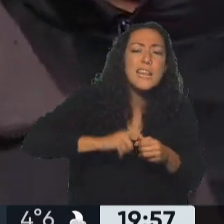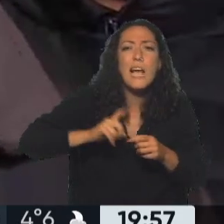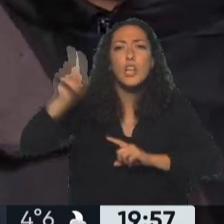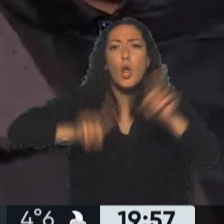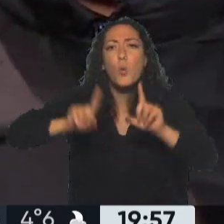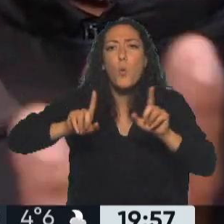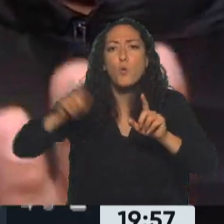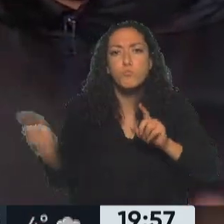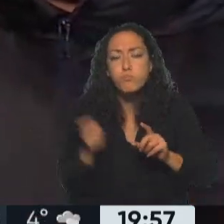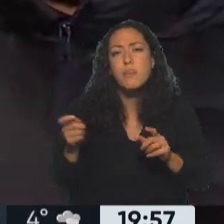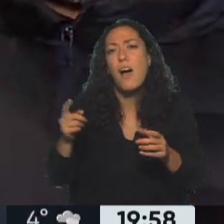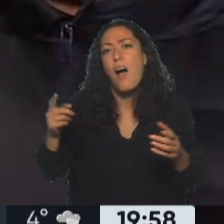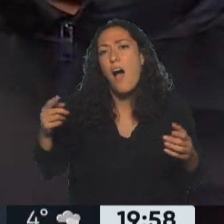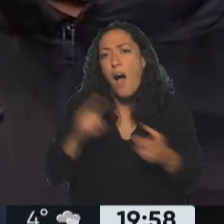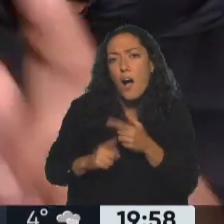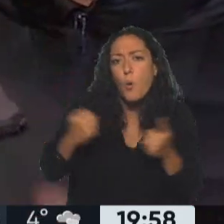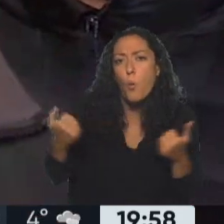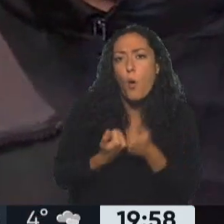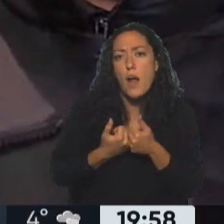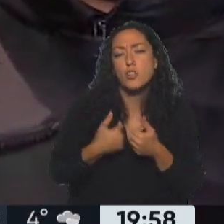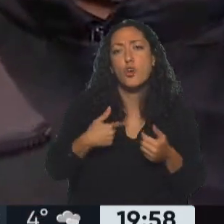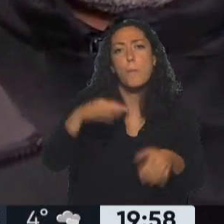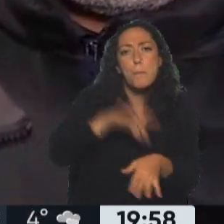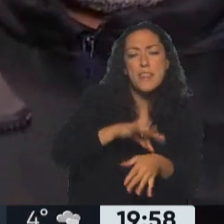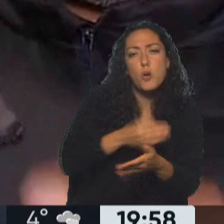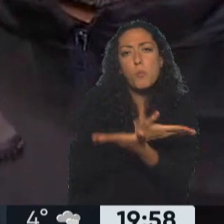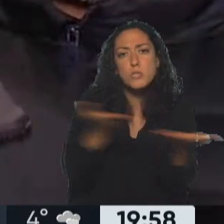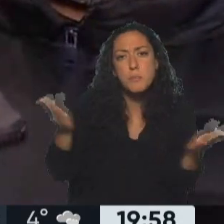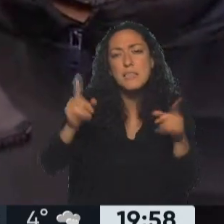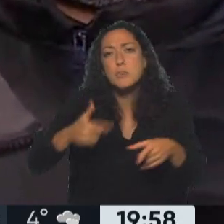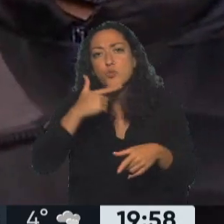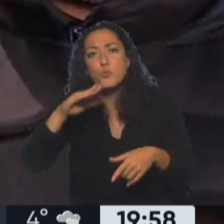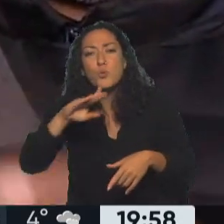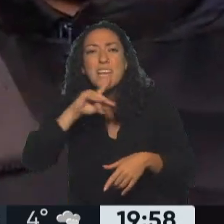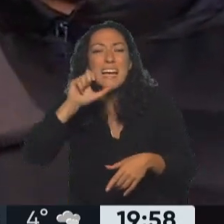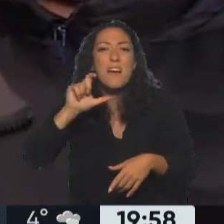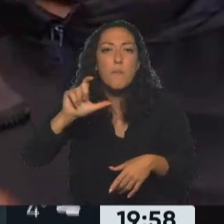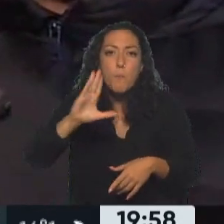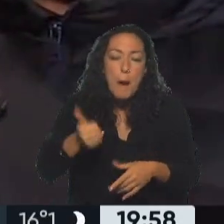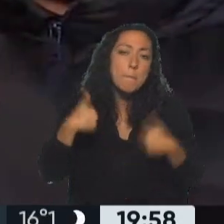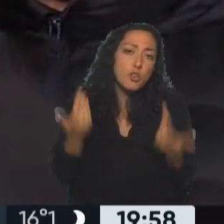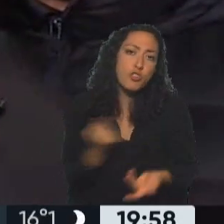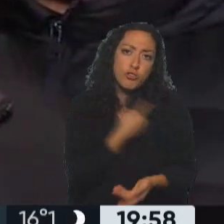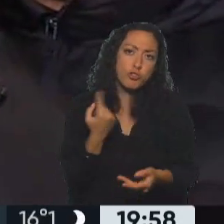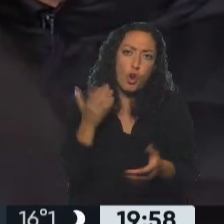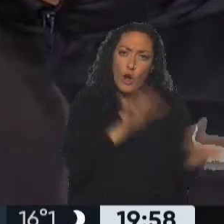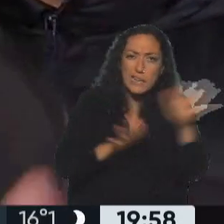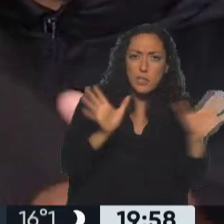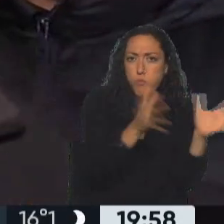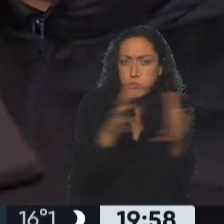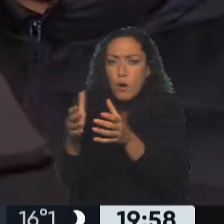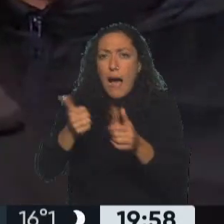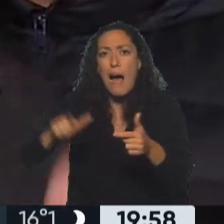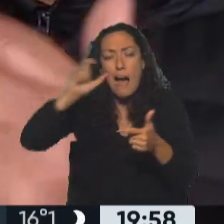reclamo por médicos municipales y Sutegba que no se hacen cargo del problema. Por eso la enfermería está acá. Por eso las diferentes organizaciones como